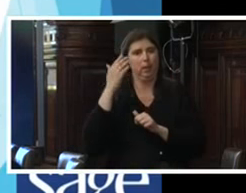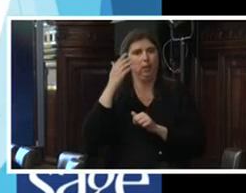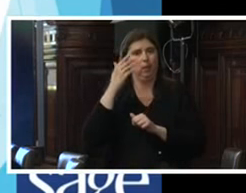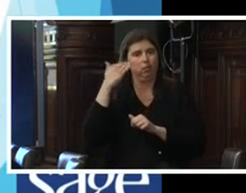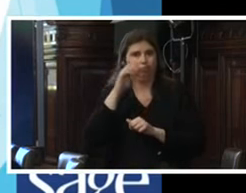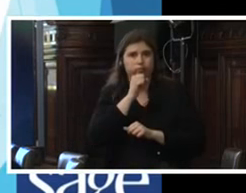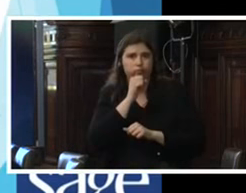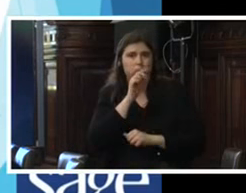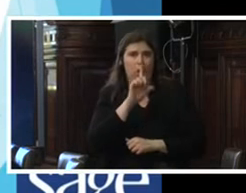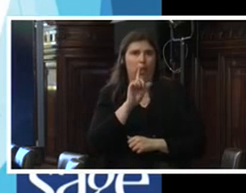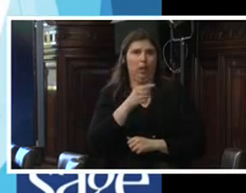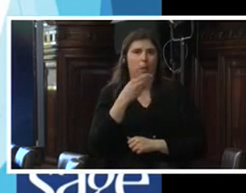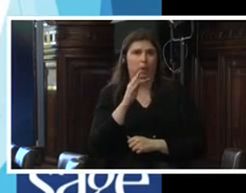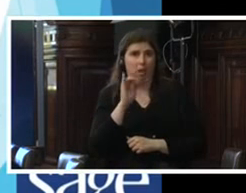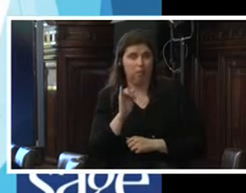perdí